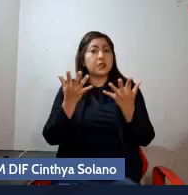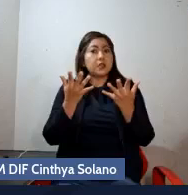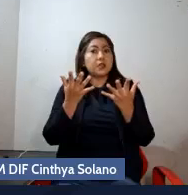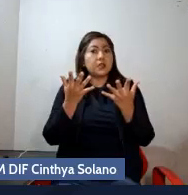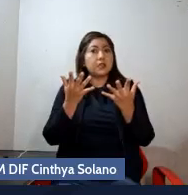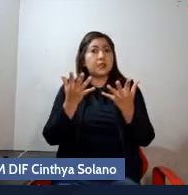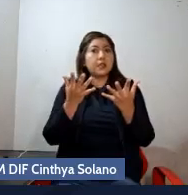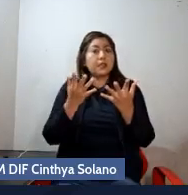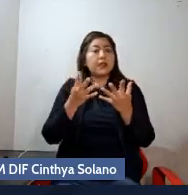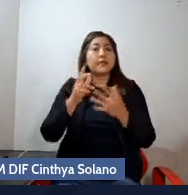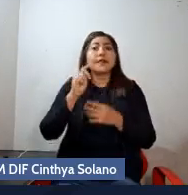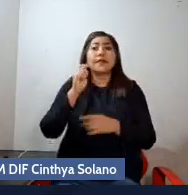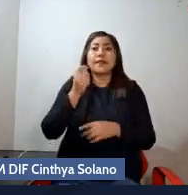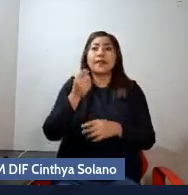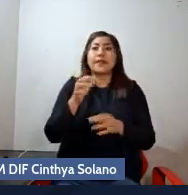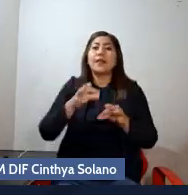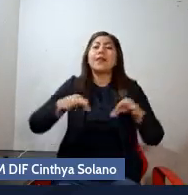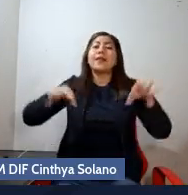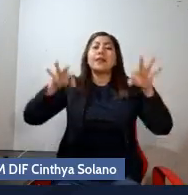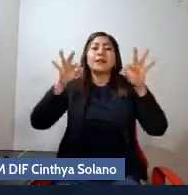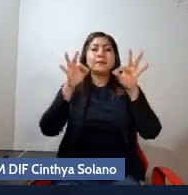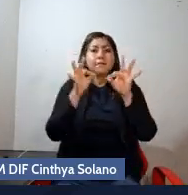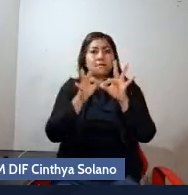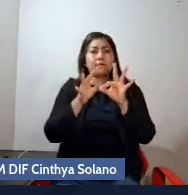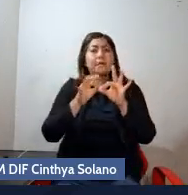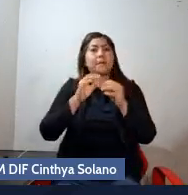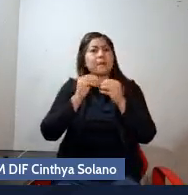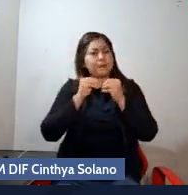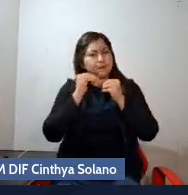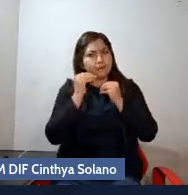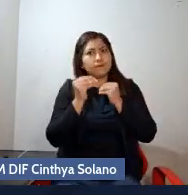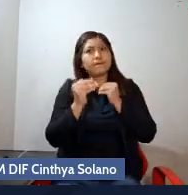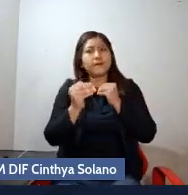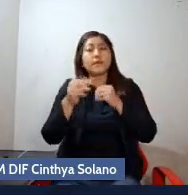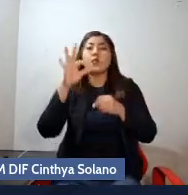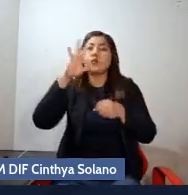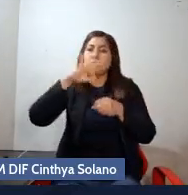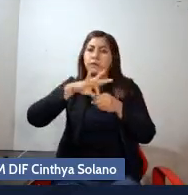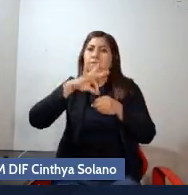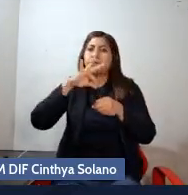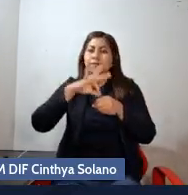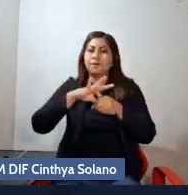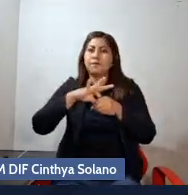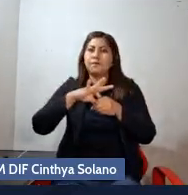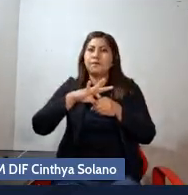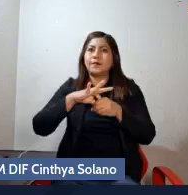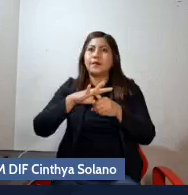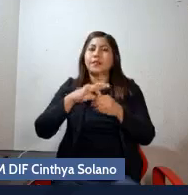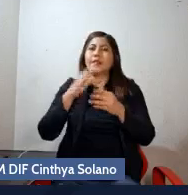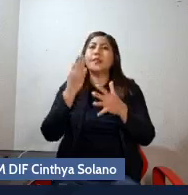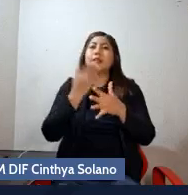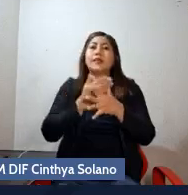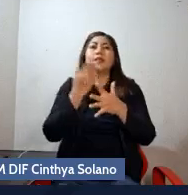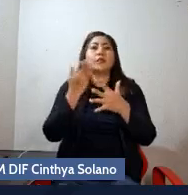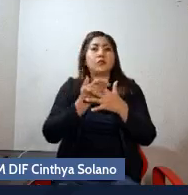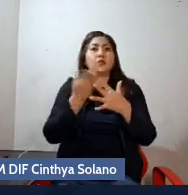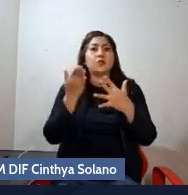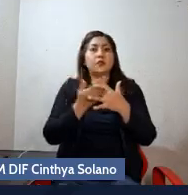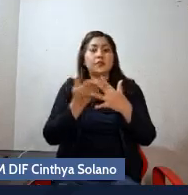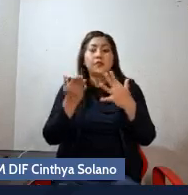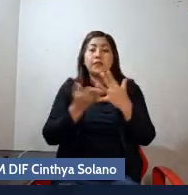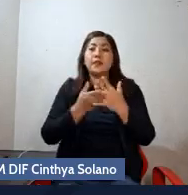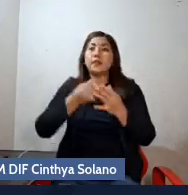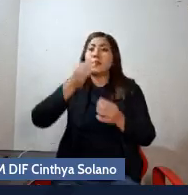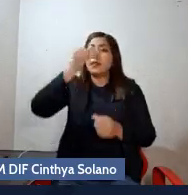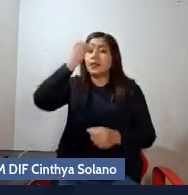proceso electoral, de sus etapas y también de sus tiempos. Sus tiempos, específicamente